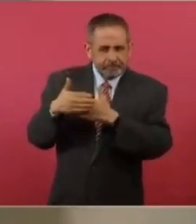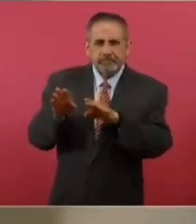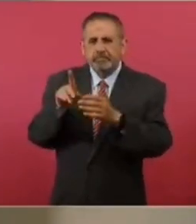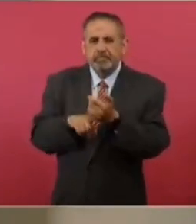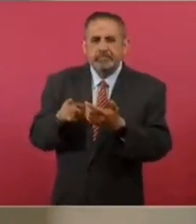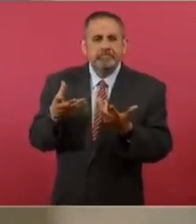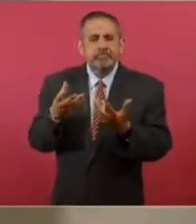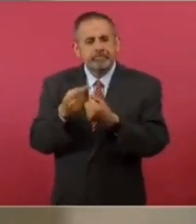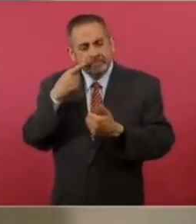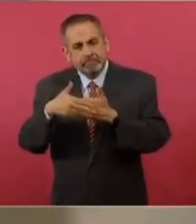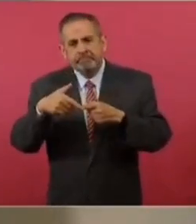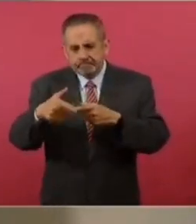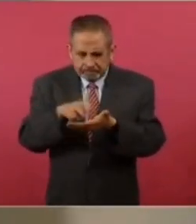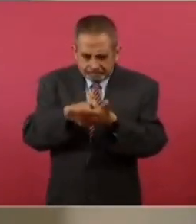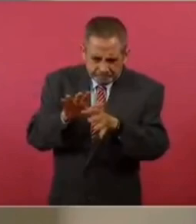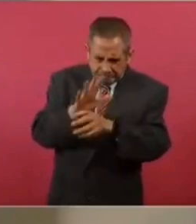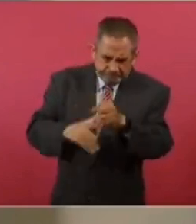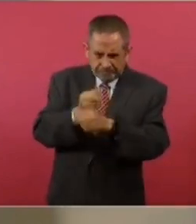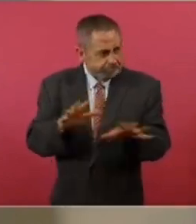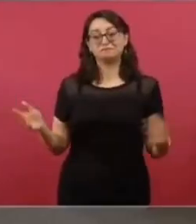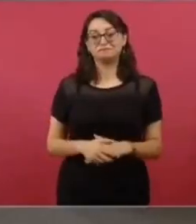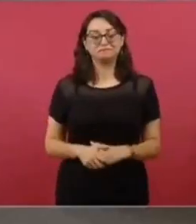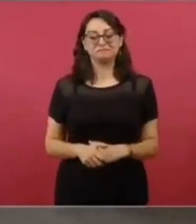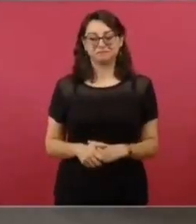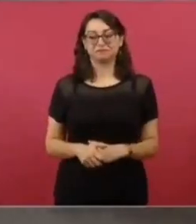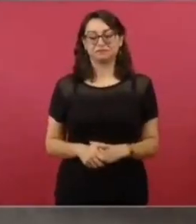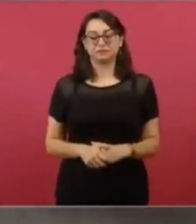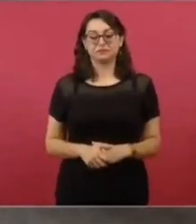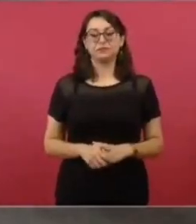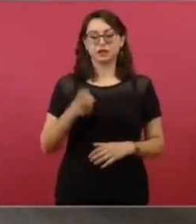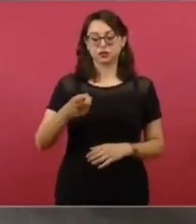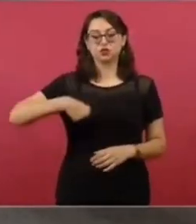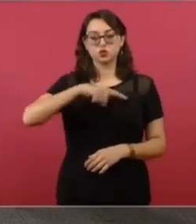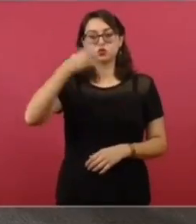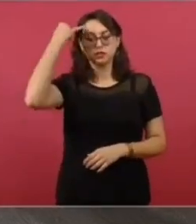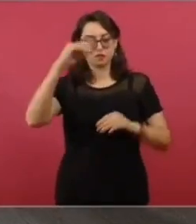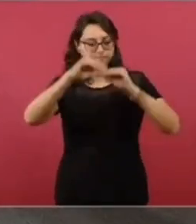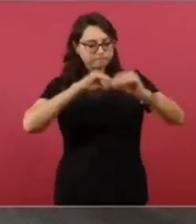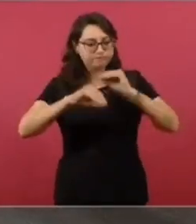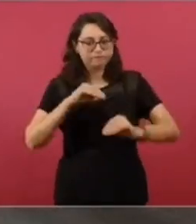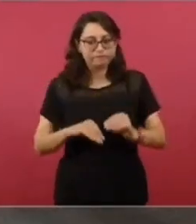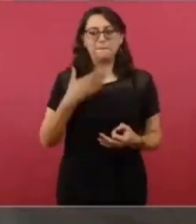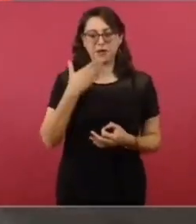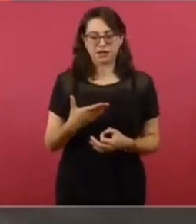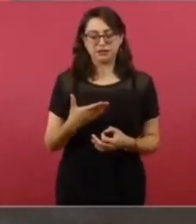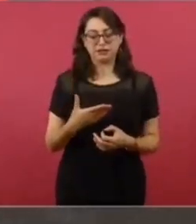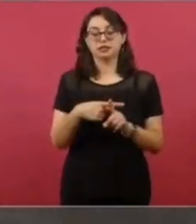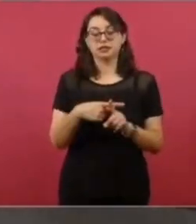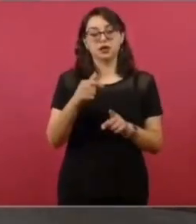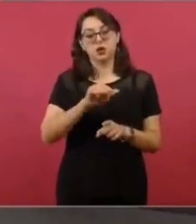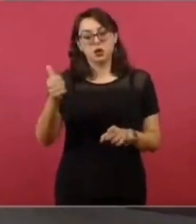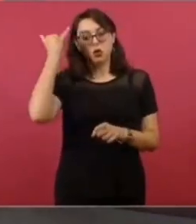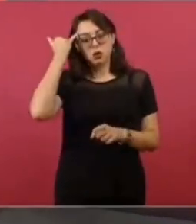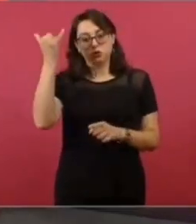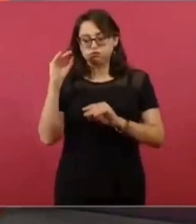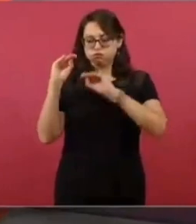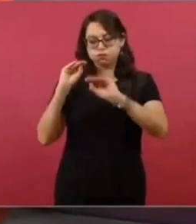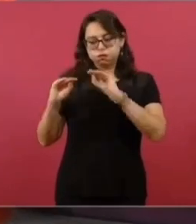o quiénes están perfilando esta propuesta de reforma al Poder Judicial. Vamos a elaborar una buena iniciativa. También va a ir acompañada de la